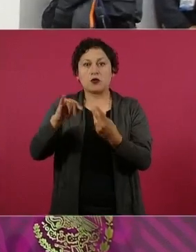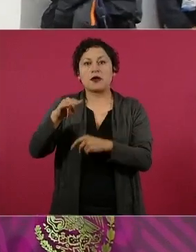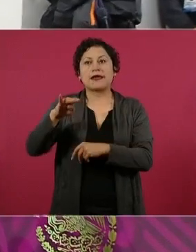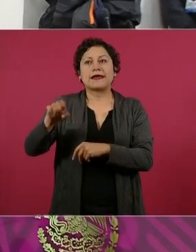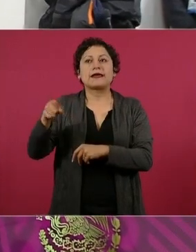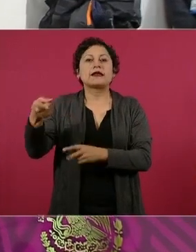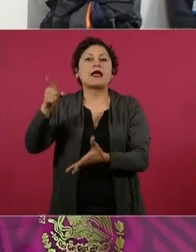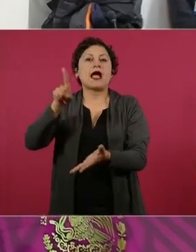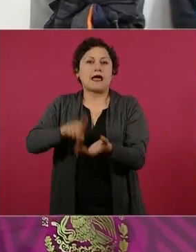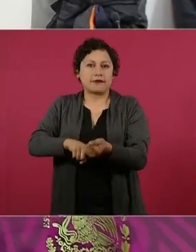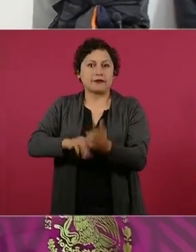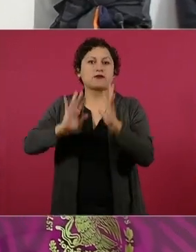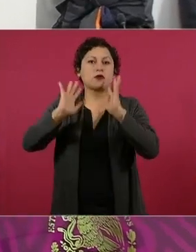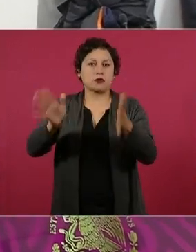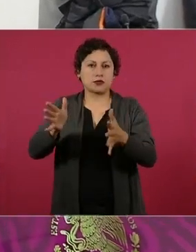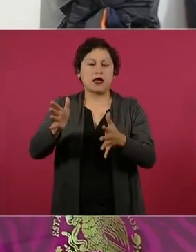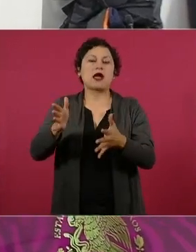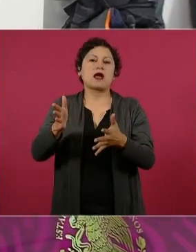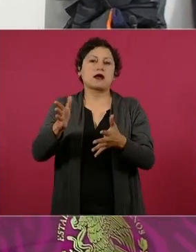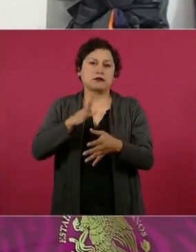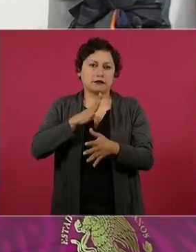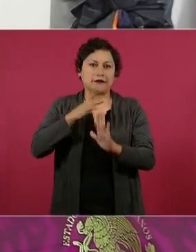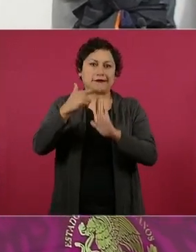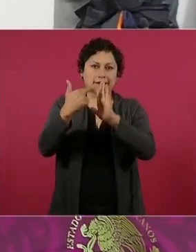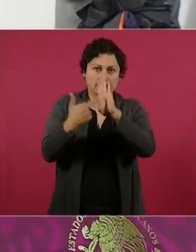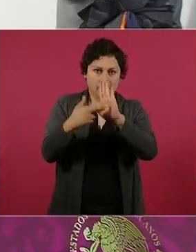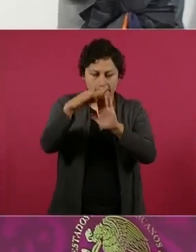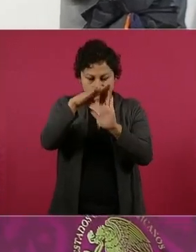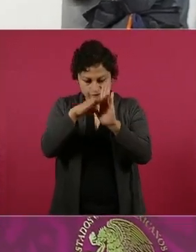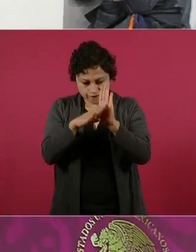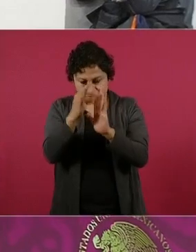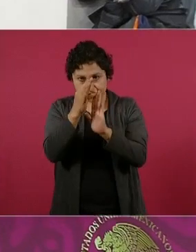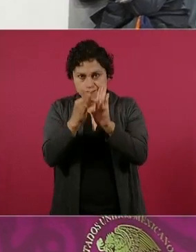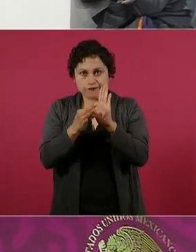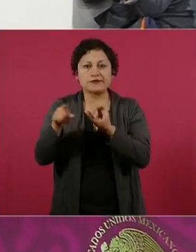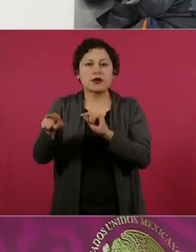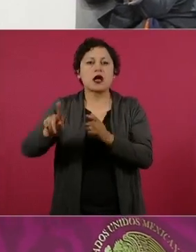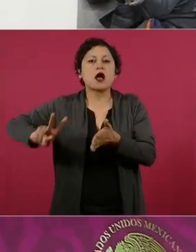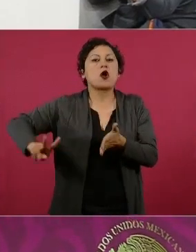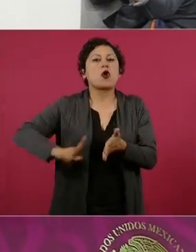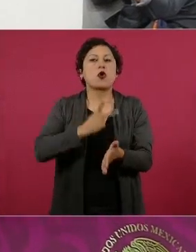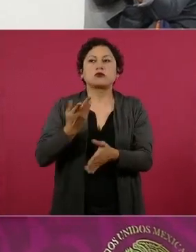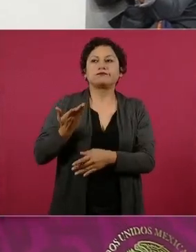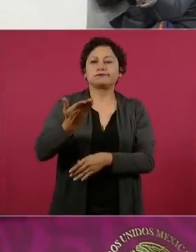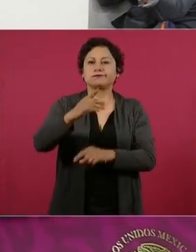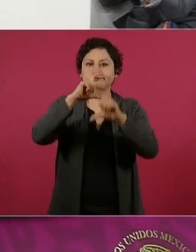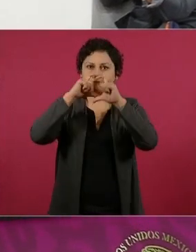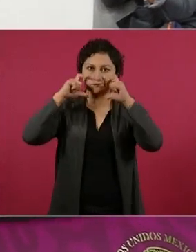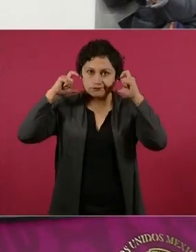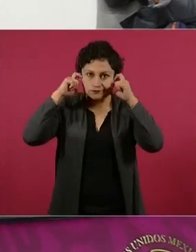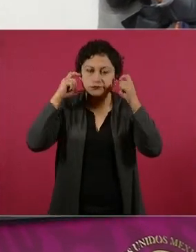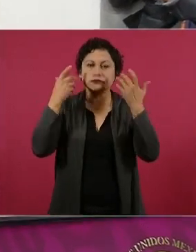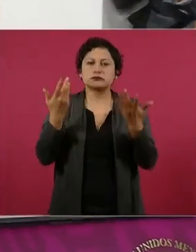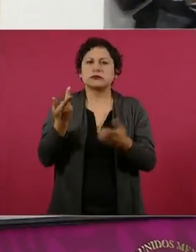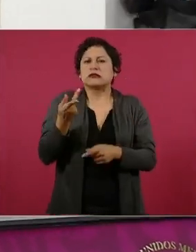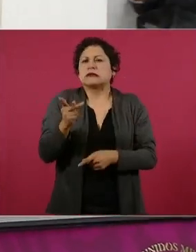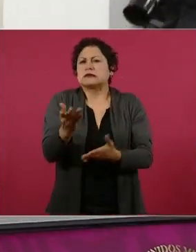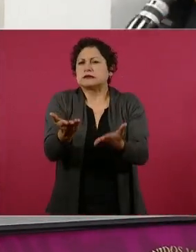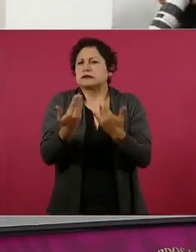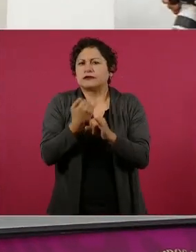estar aquí en presidencia, donde se volvió a tocar el tema del cubrebocas. Pero que nos hable de los contagios, qué